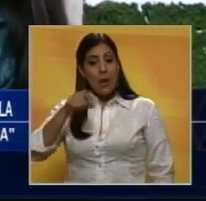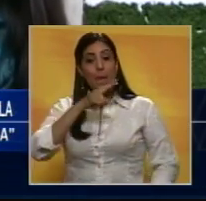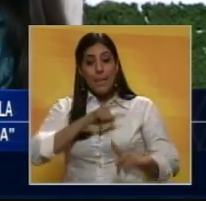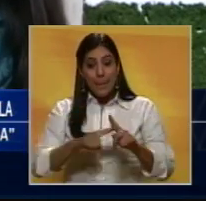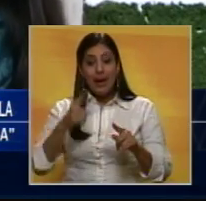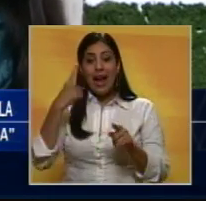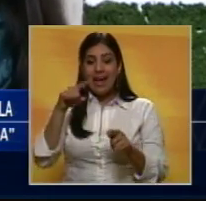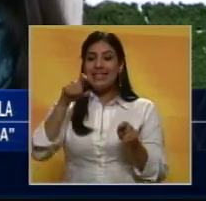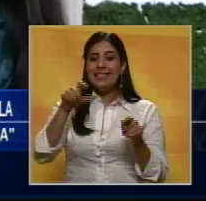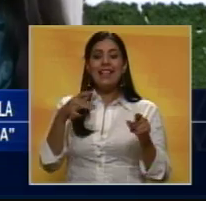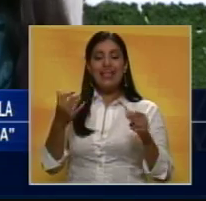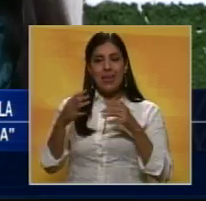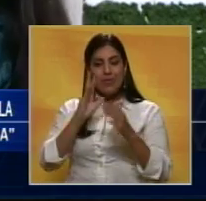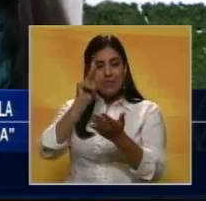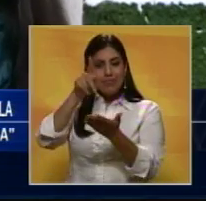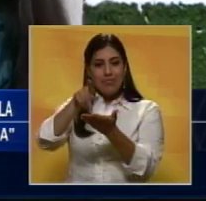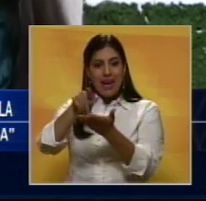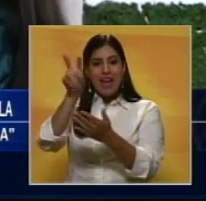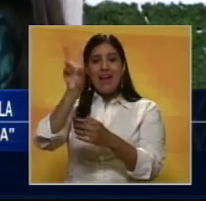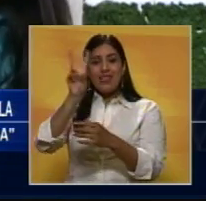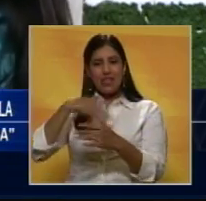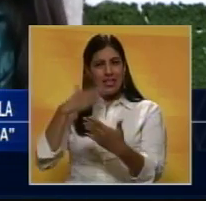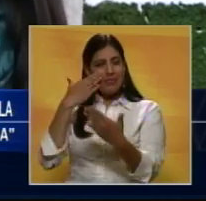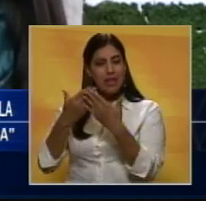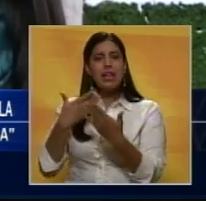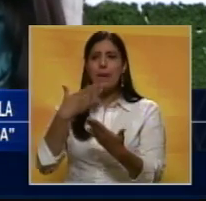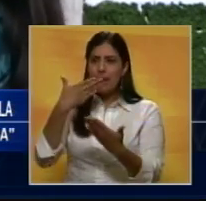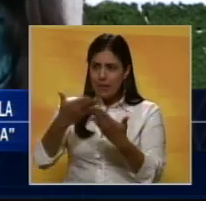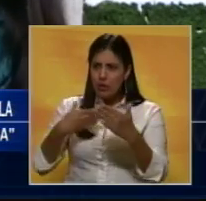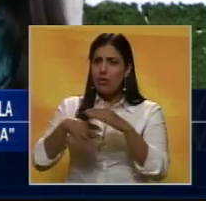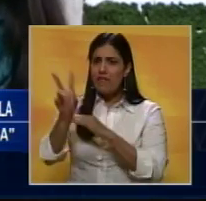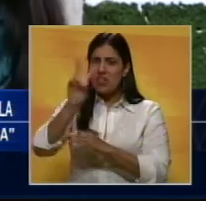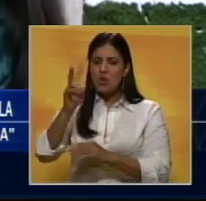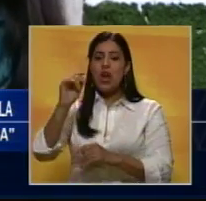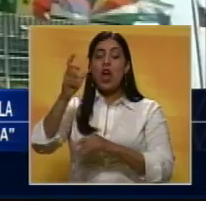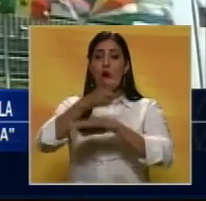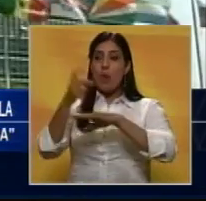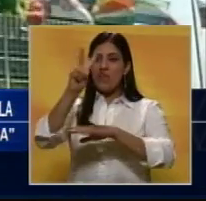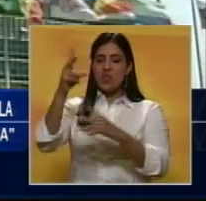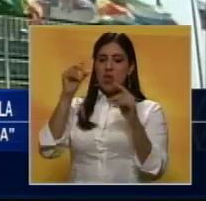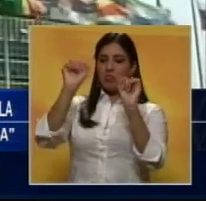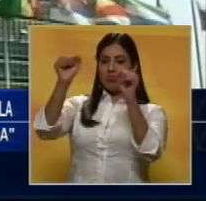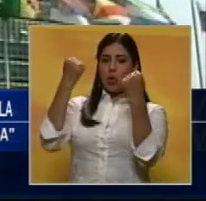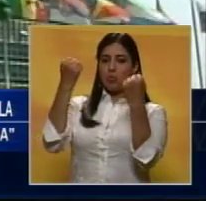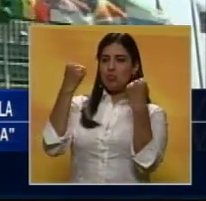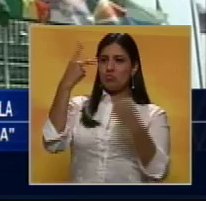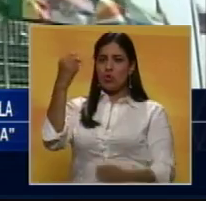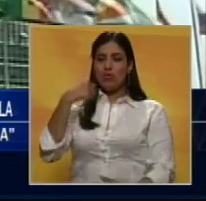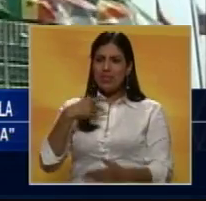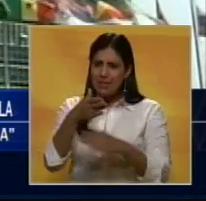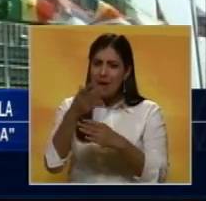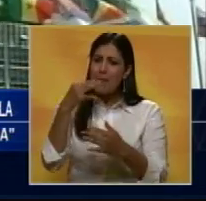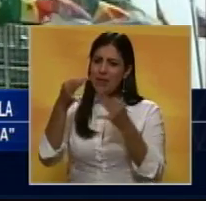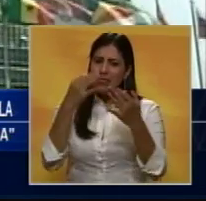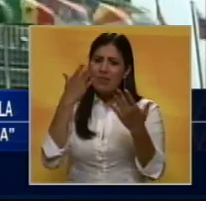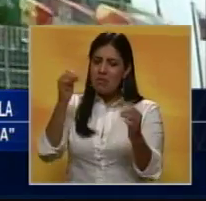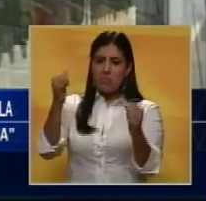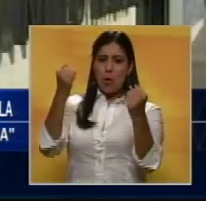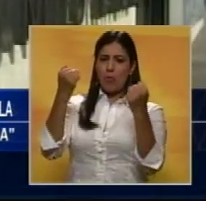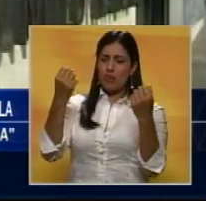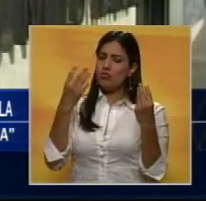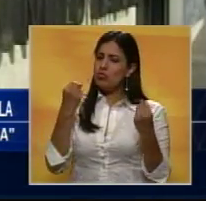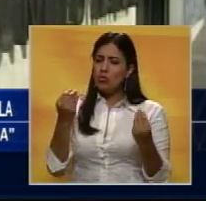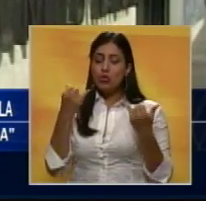Indicó que hay necesidad de acceso al país y han estado solicitando el permiso a las autoridades venezolanas. Repitió el llamamiento del